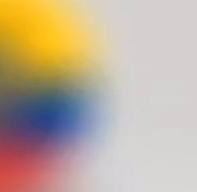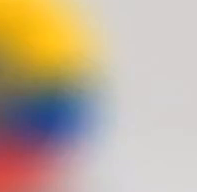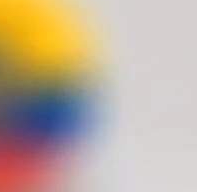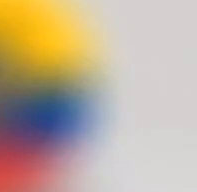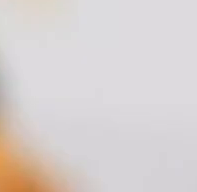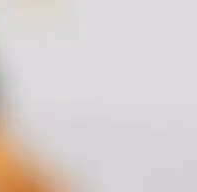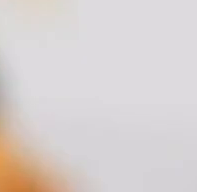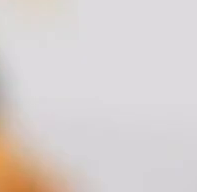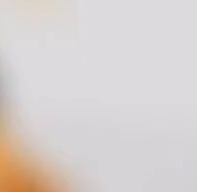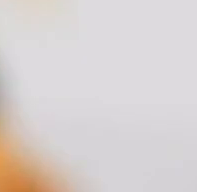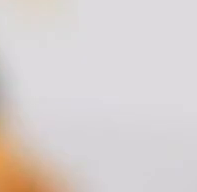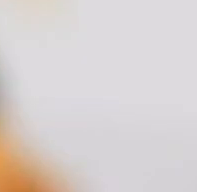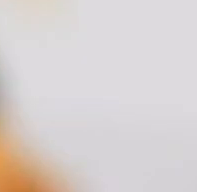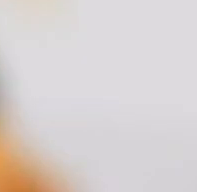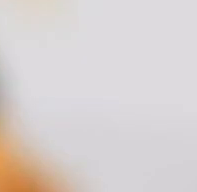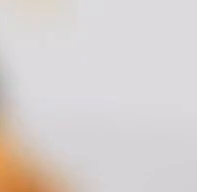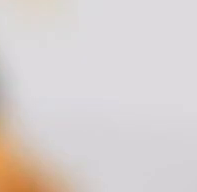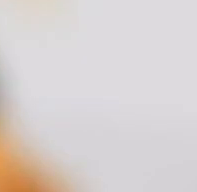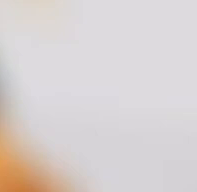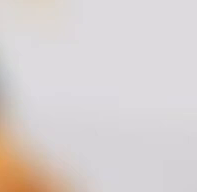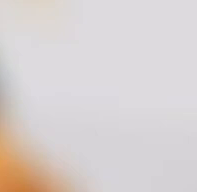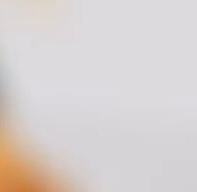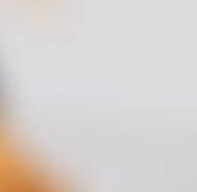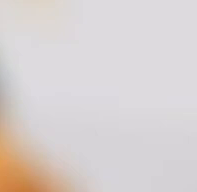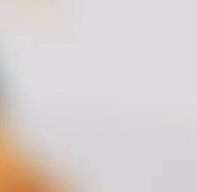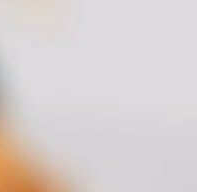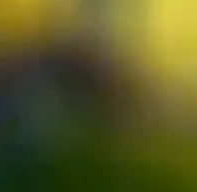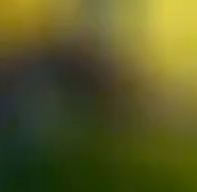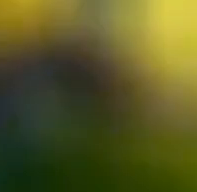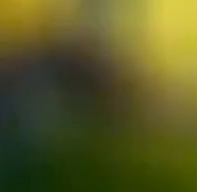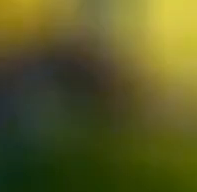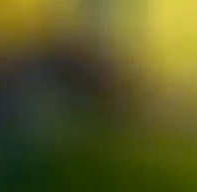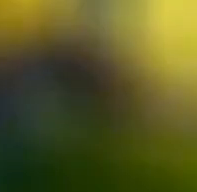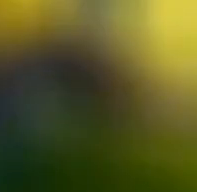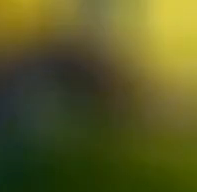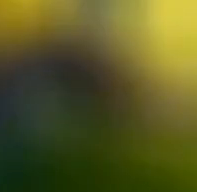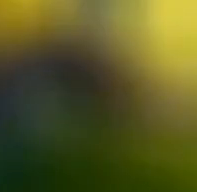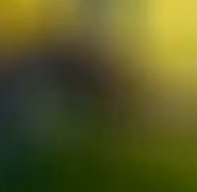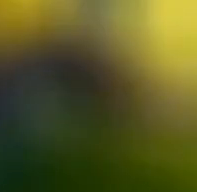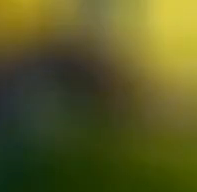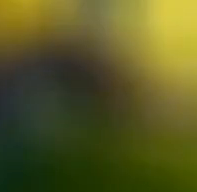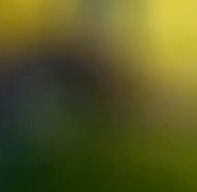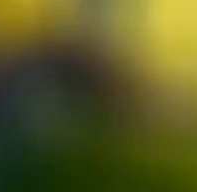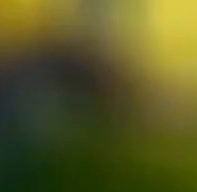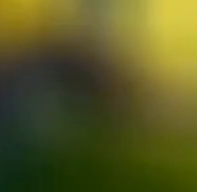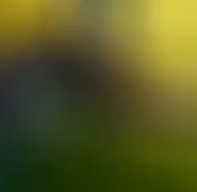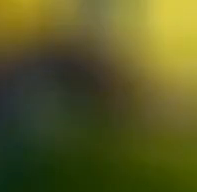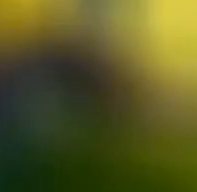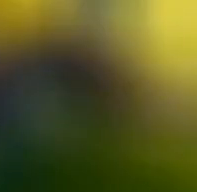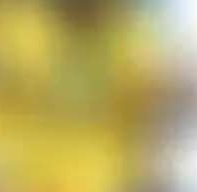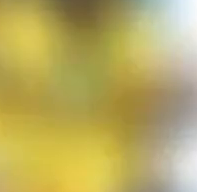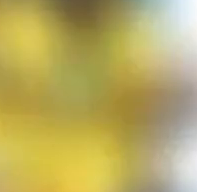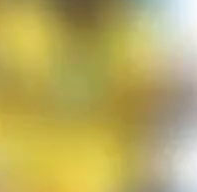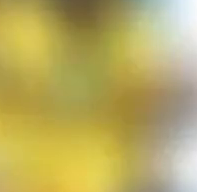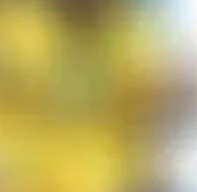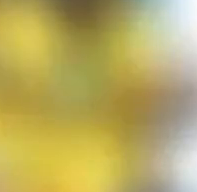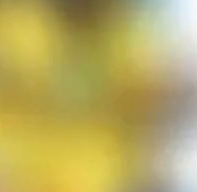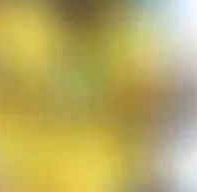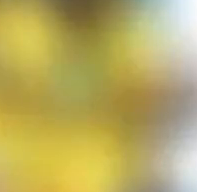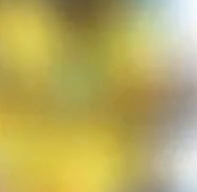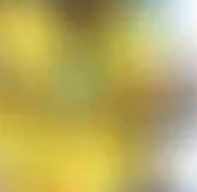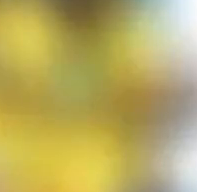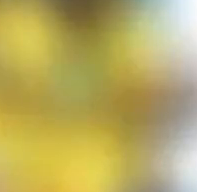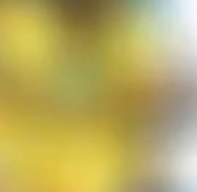Maite López y Nicole Rojas, remontando el partido y con ello ganando el tiquete al Mundial que se va a realizar en